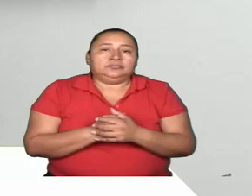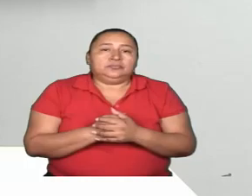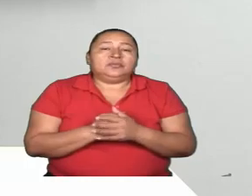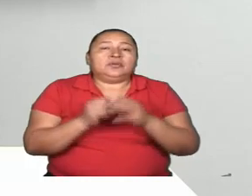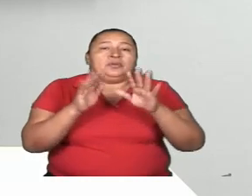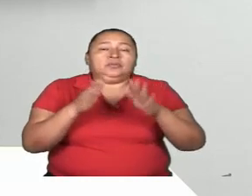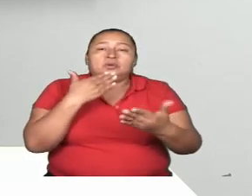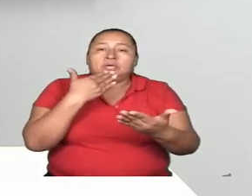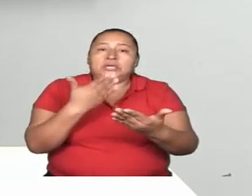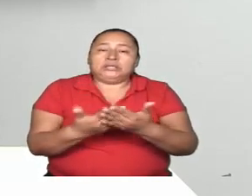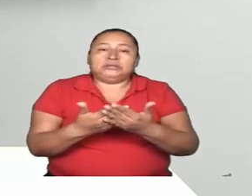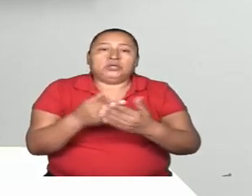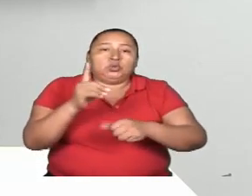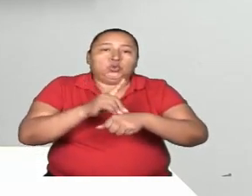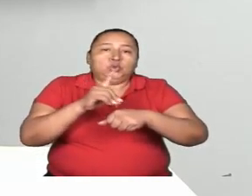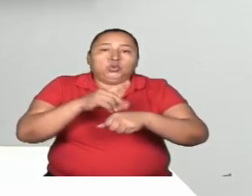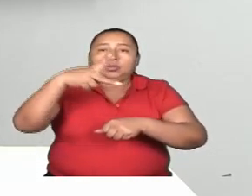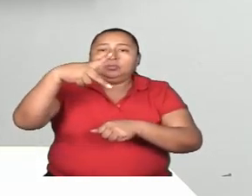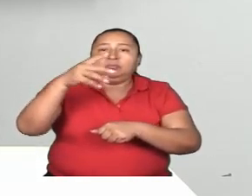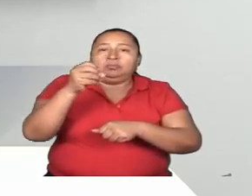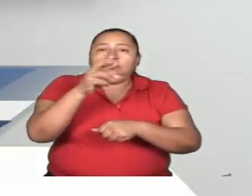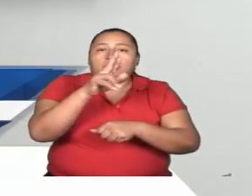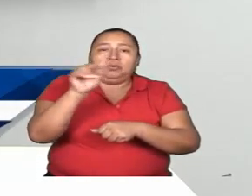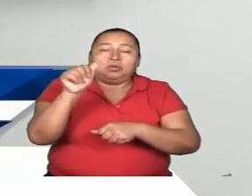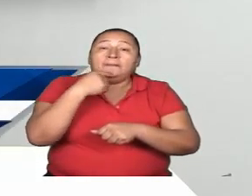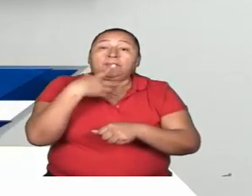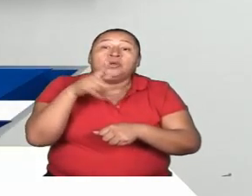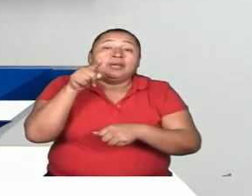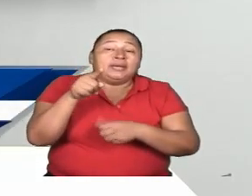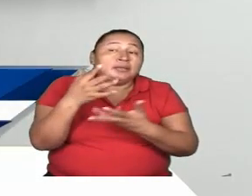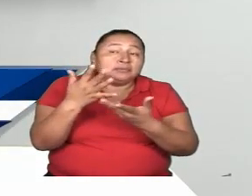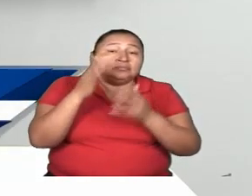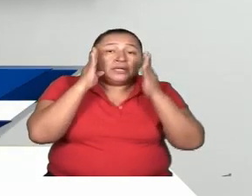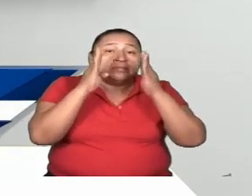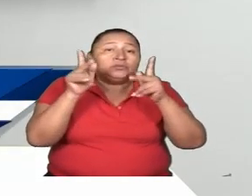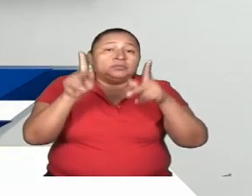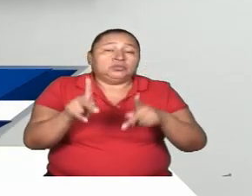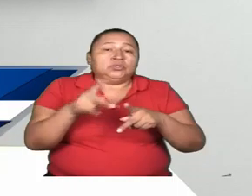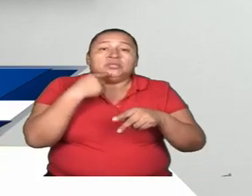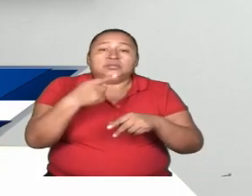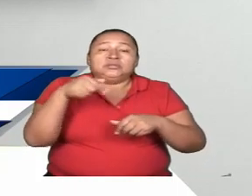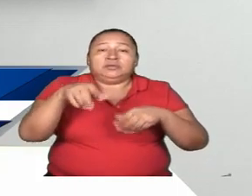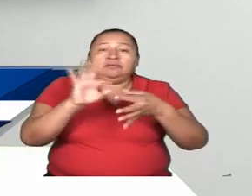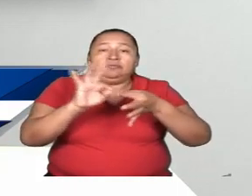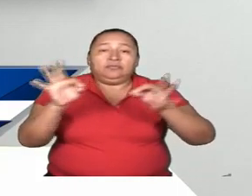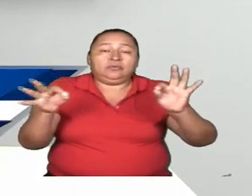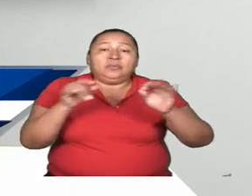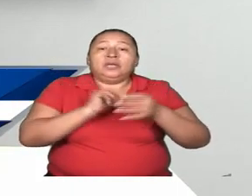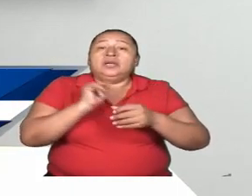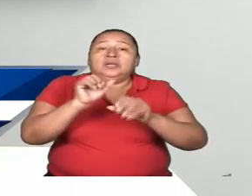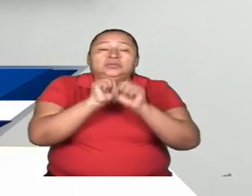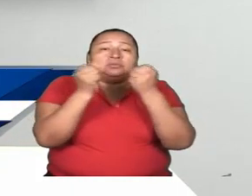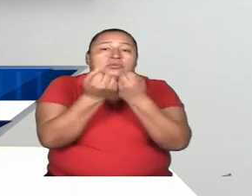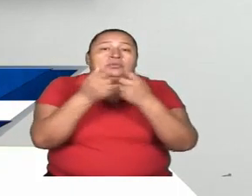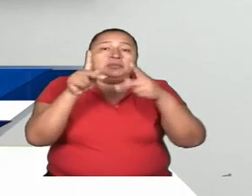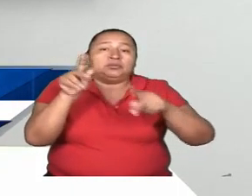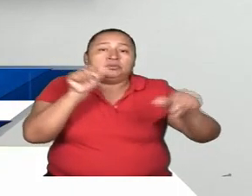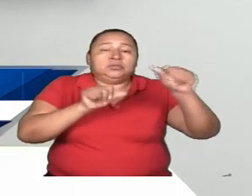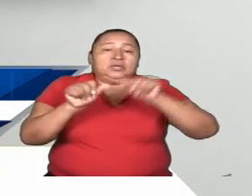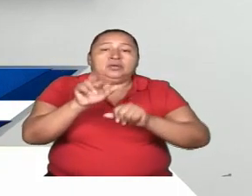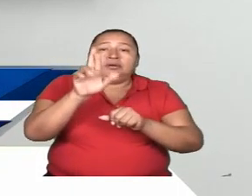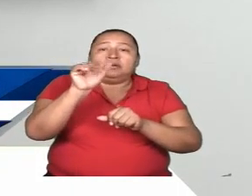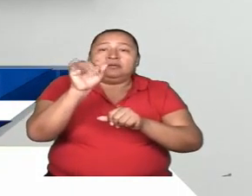Estamos agradecidos con el Dr. Porras porque él está pendiente de nosotros. De esta manera, la Asociación de Artistas de Nicaragua, Rafael Gastón